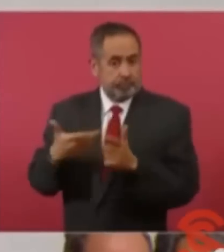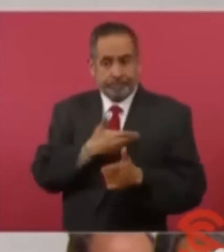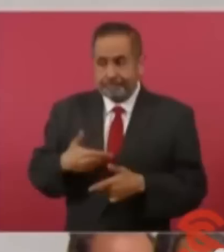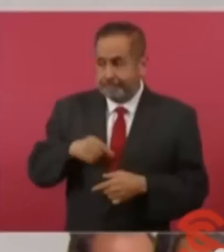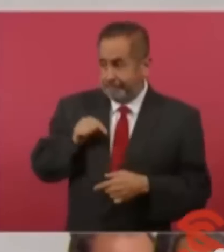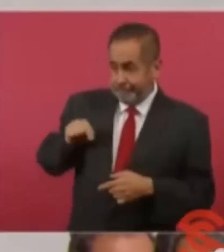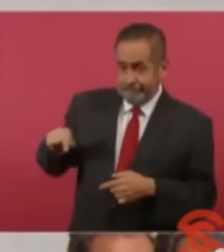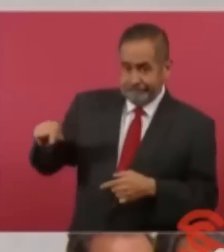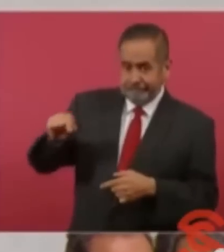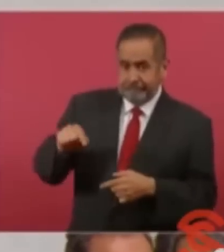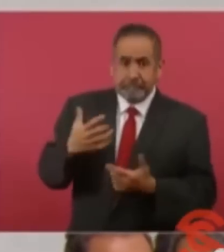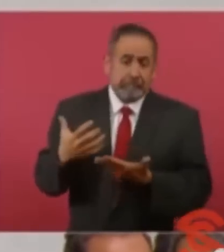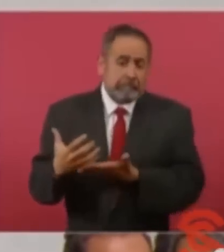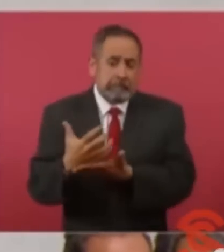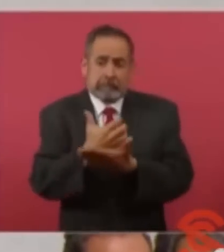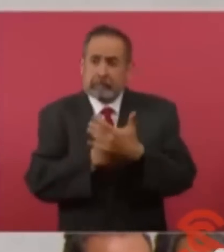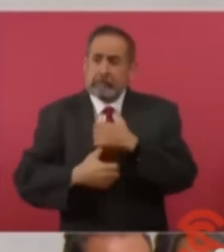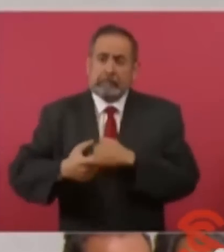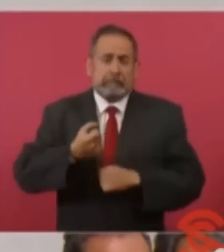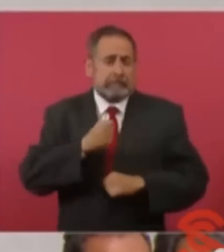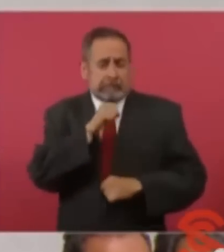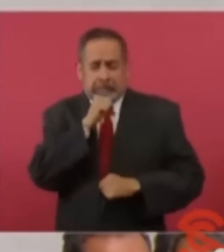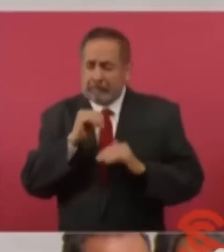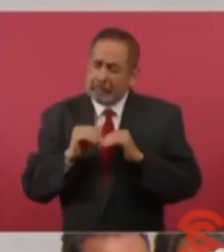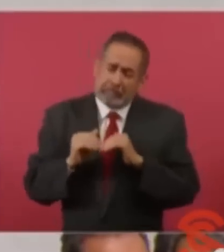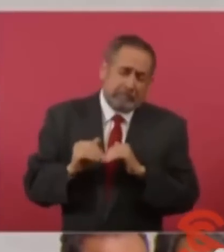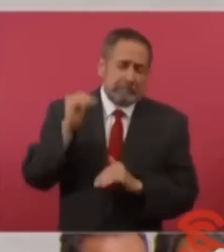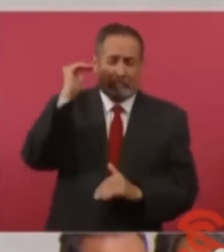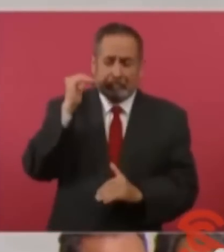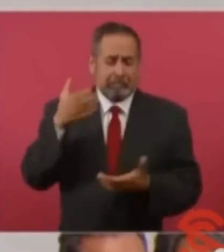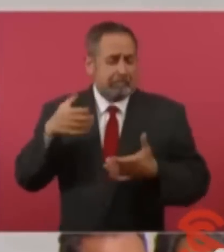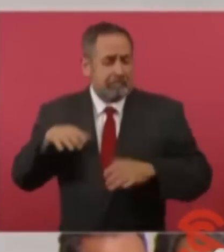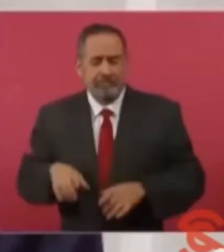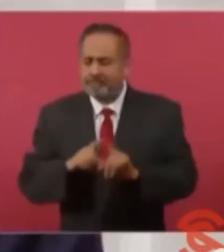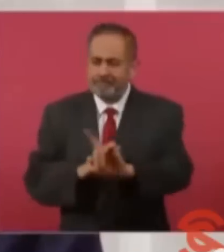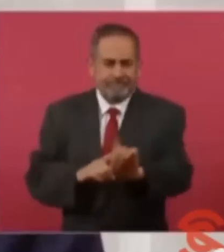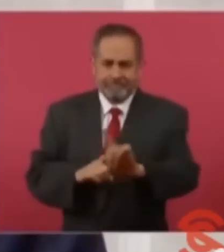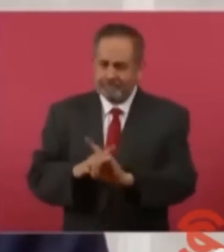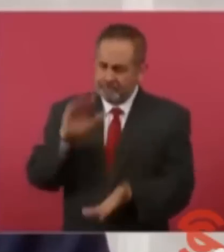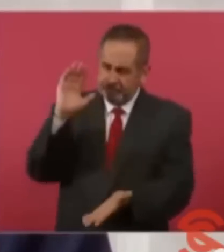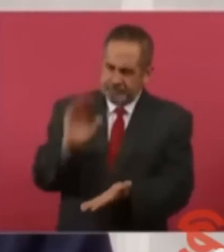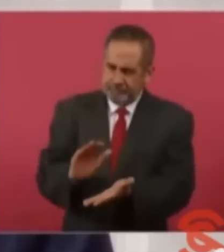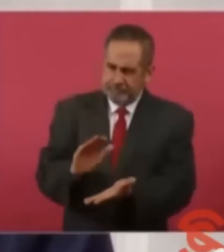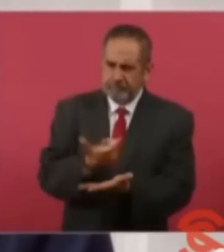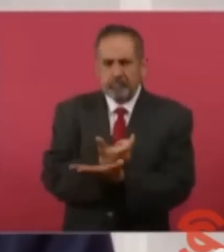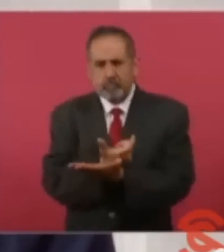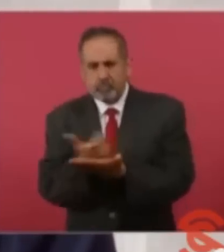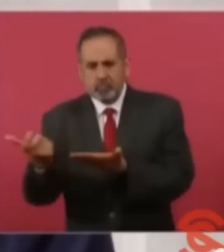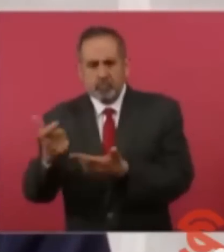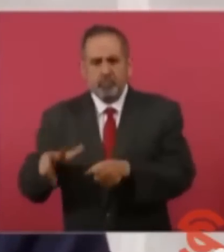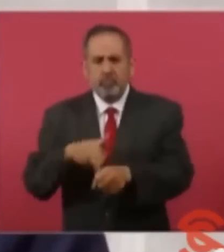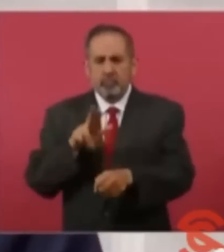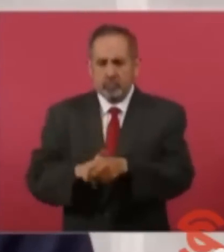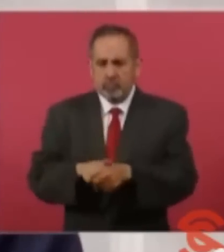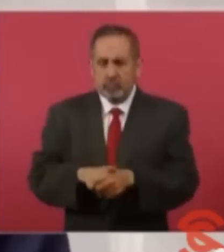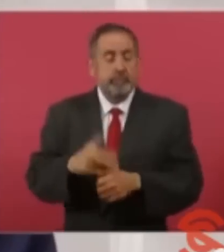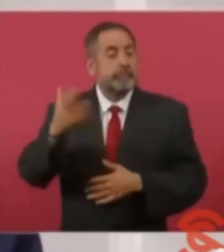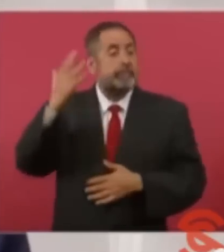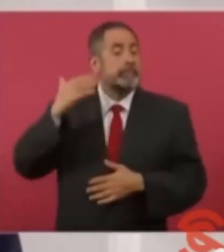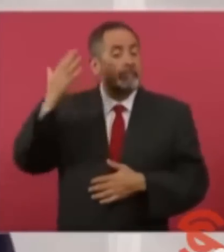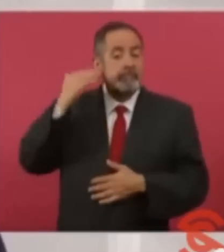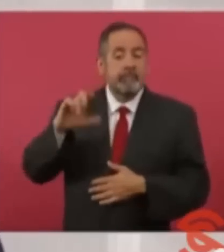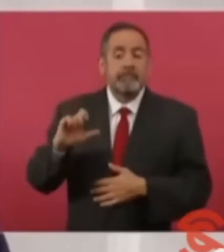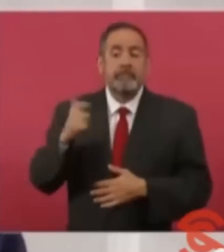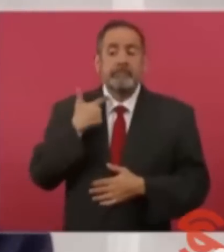servidores públicos, como era antes. Ya no hay pensiones millonarias